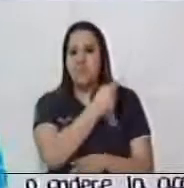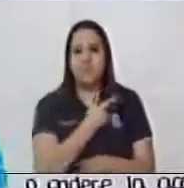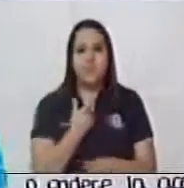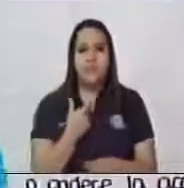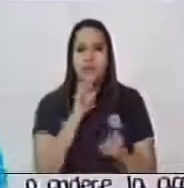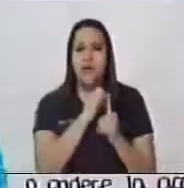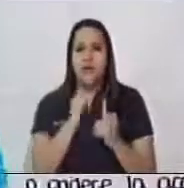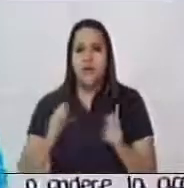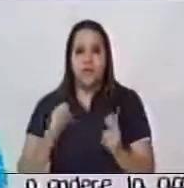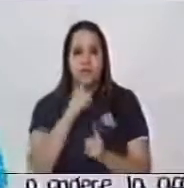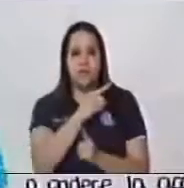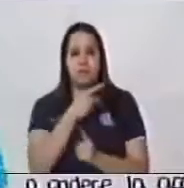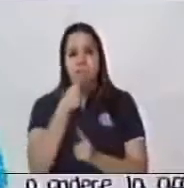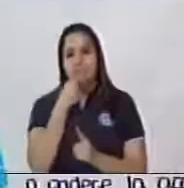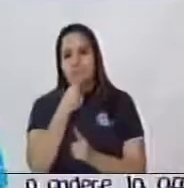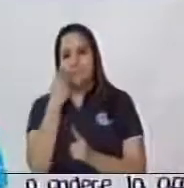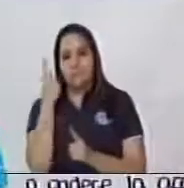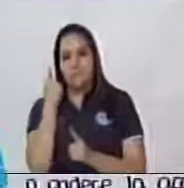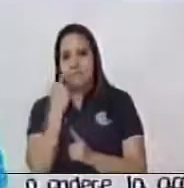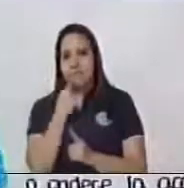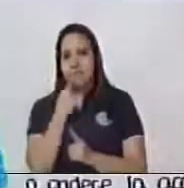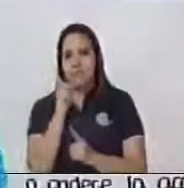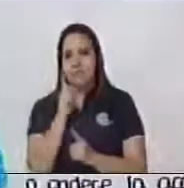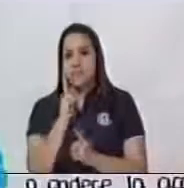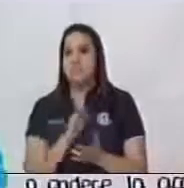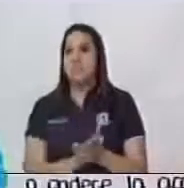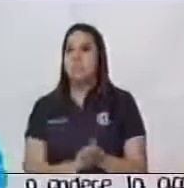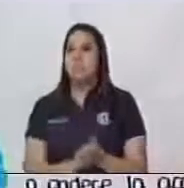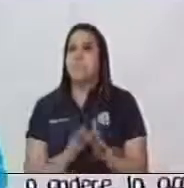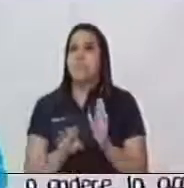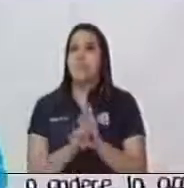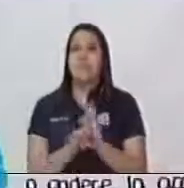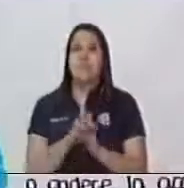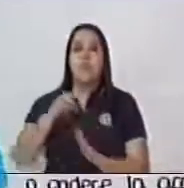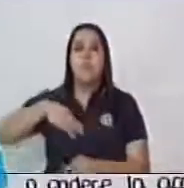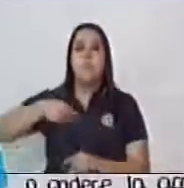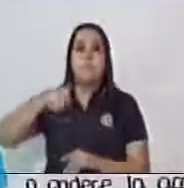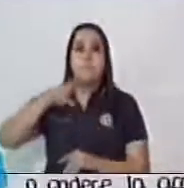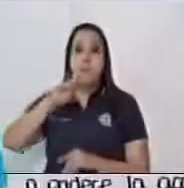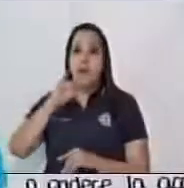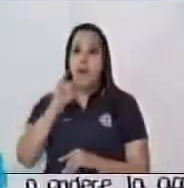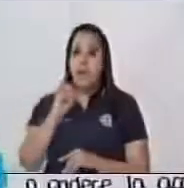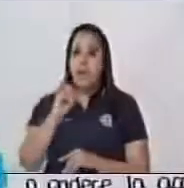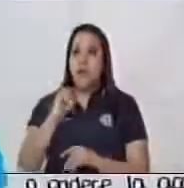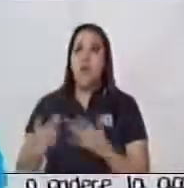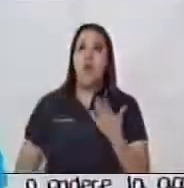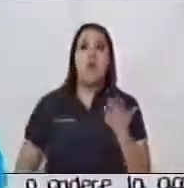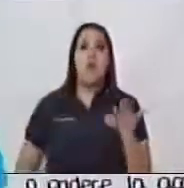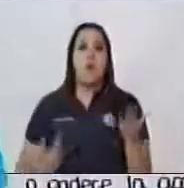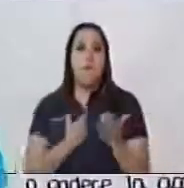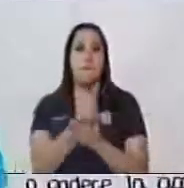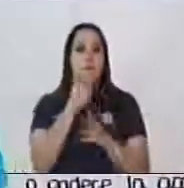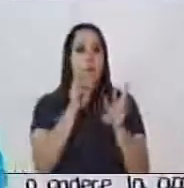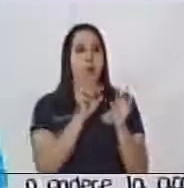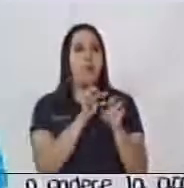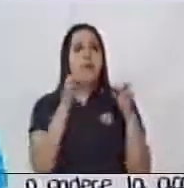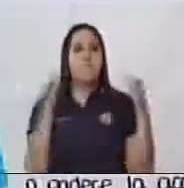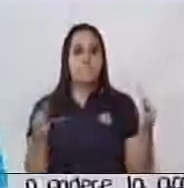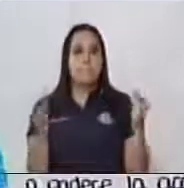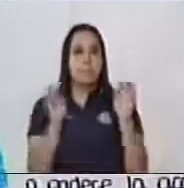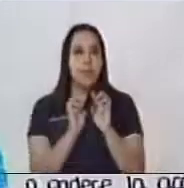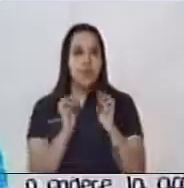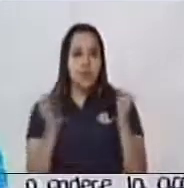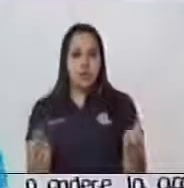idea. Por ejemplo, Mario compró el periódico. Acá tenemos un núcleo que corresponde a un verbo